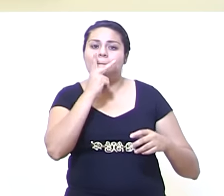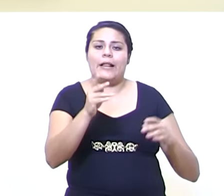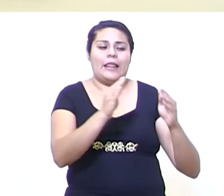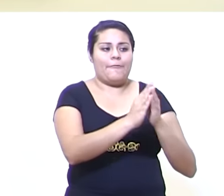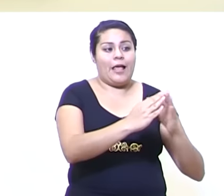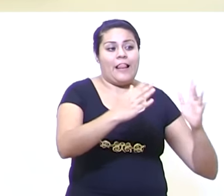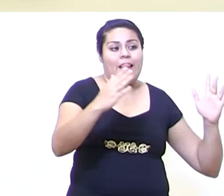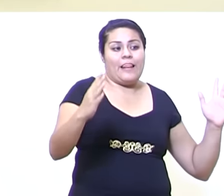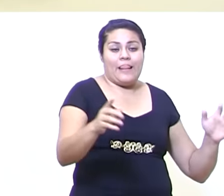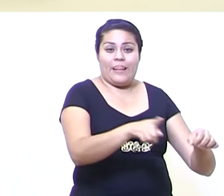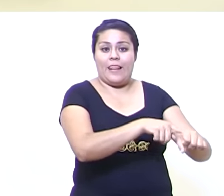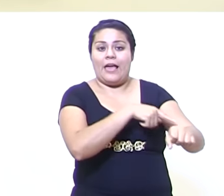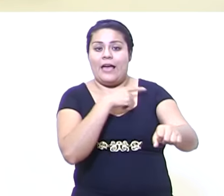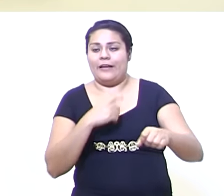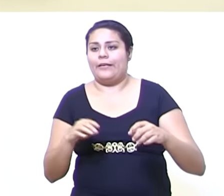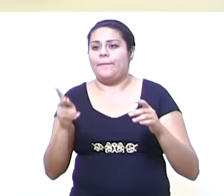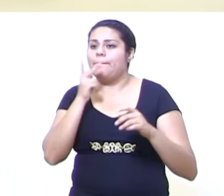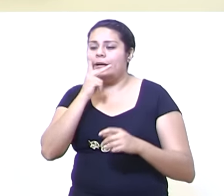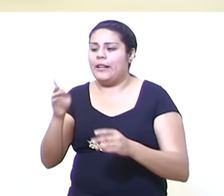únicamente